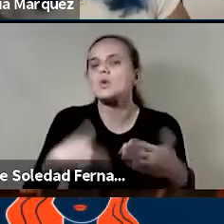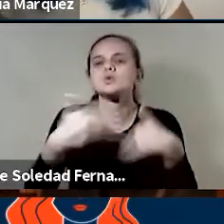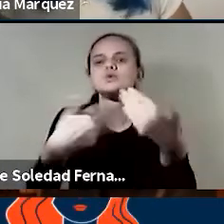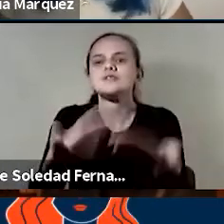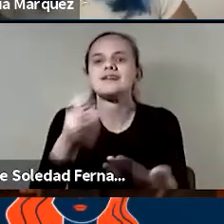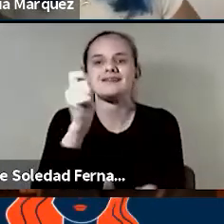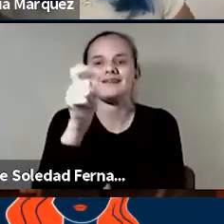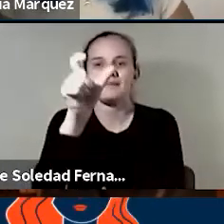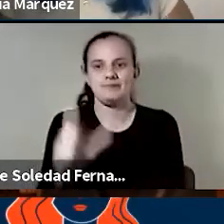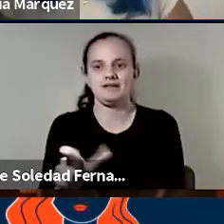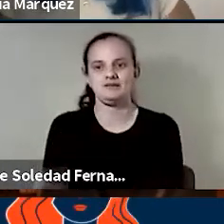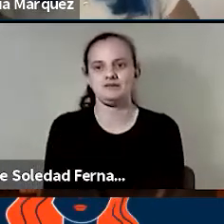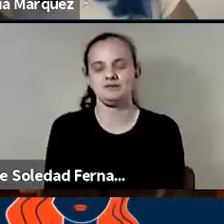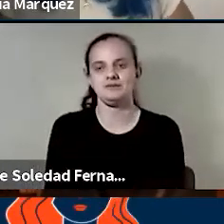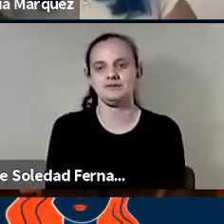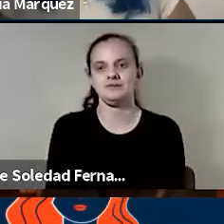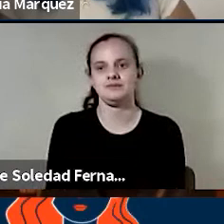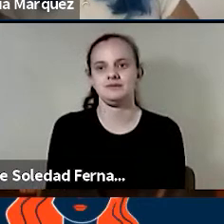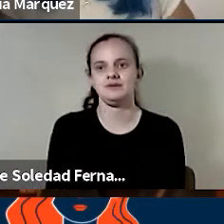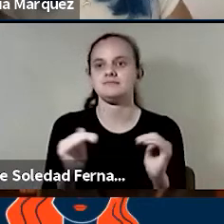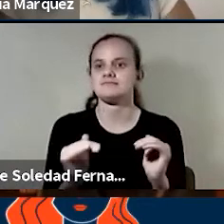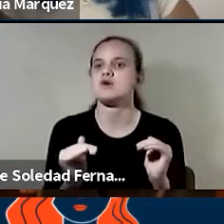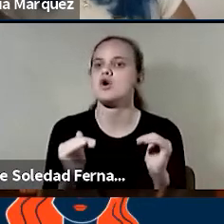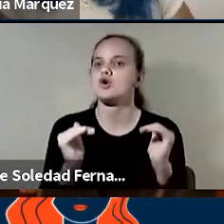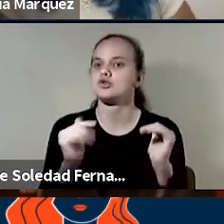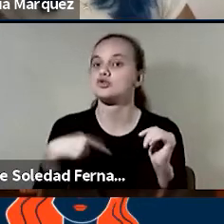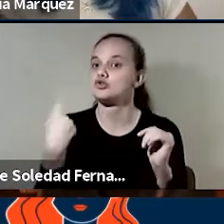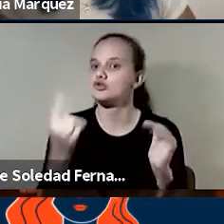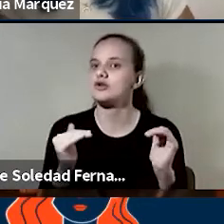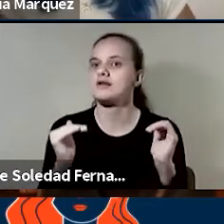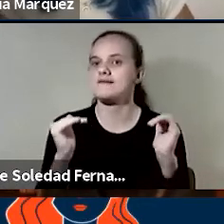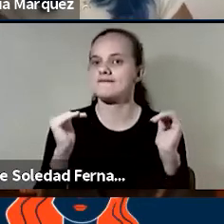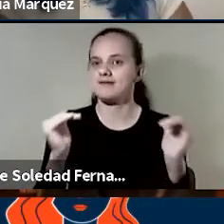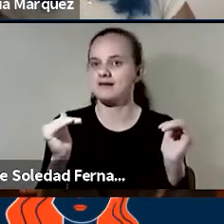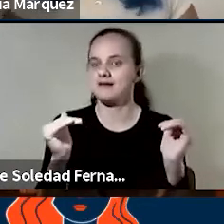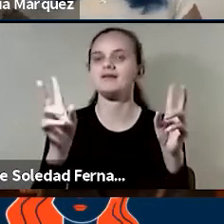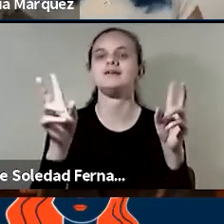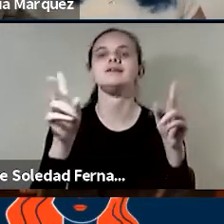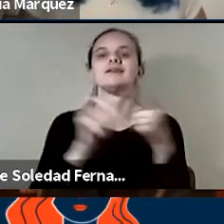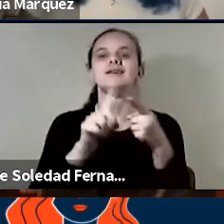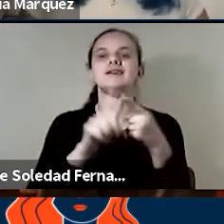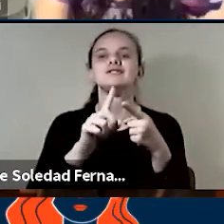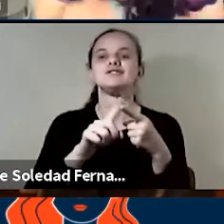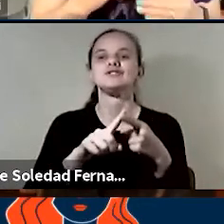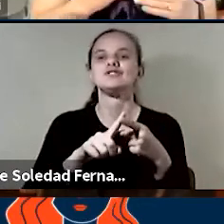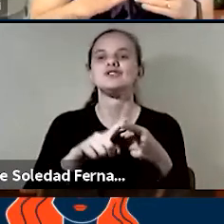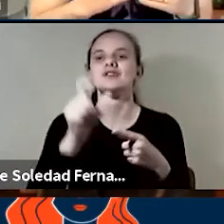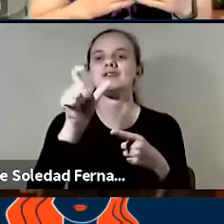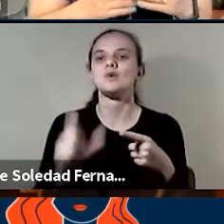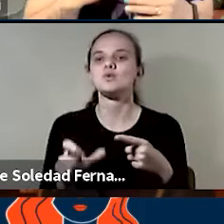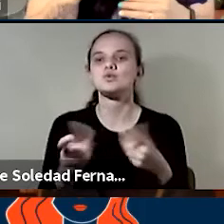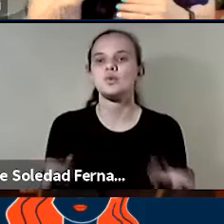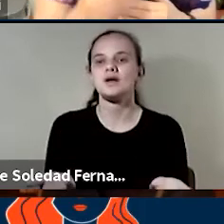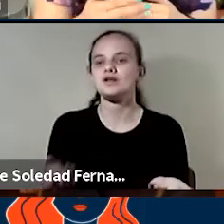ser alcanzadas y pueden operarse o manipularse por parte del usuario. Acá subimos un nivel